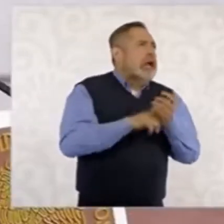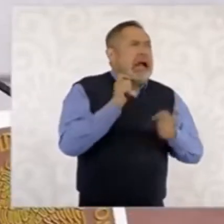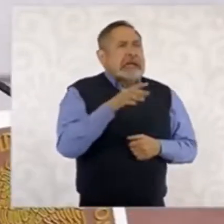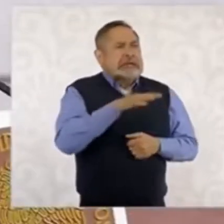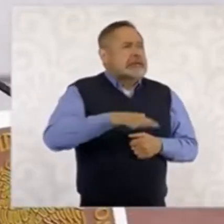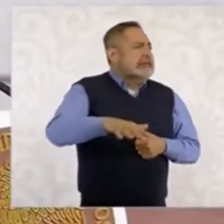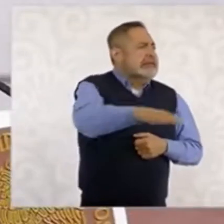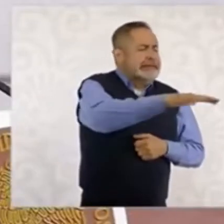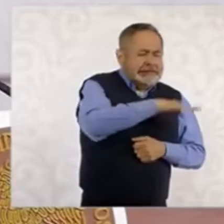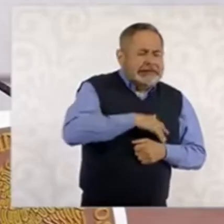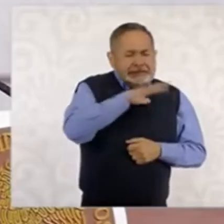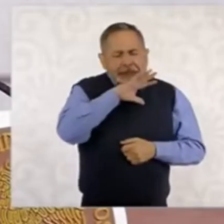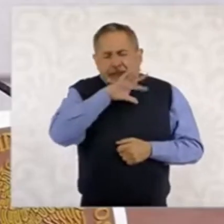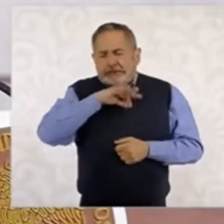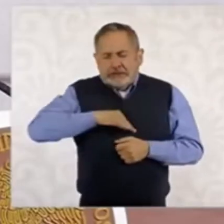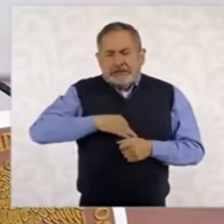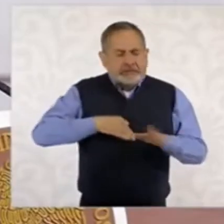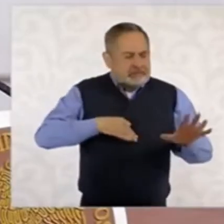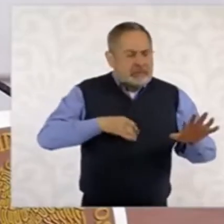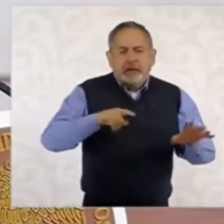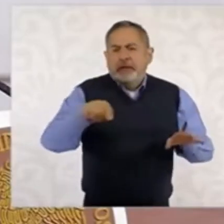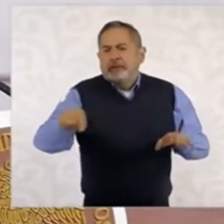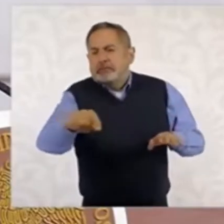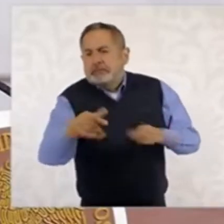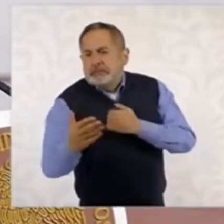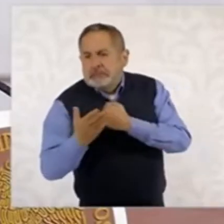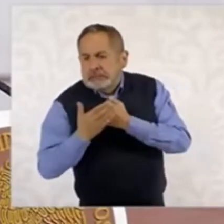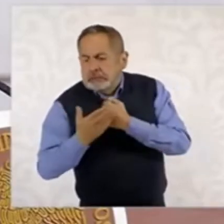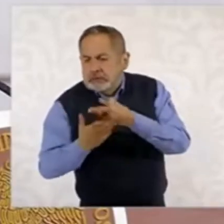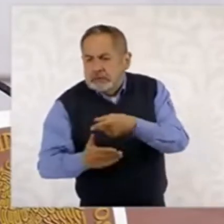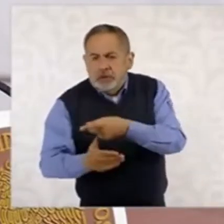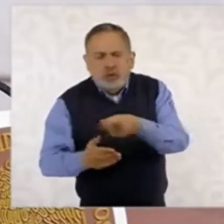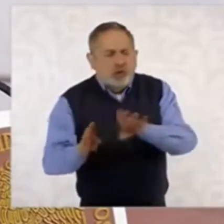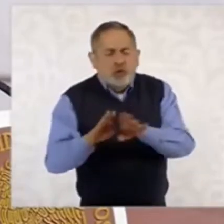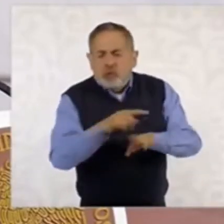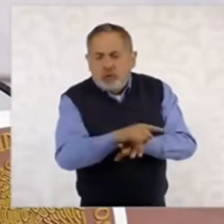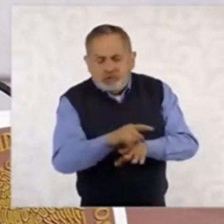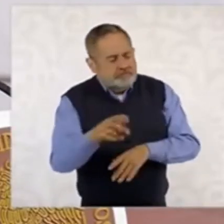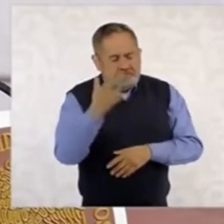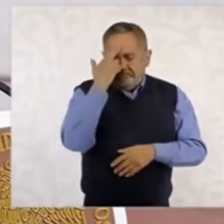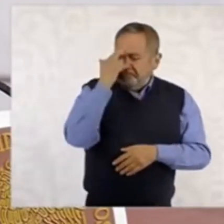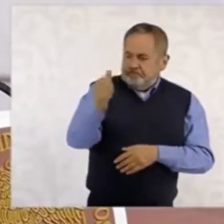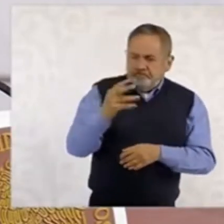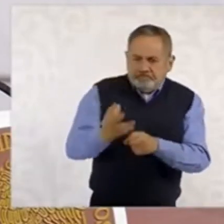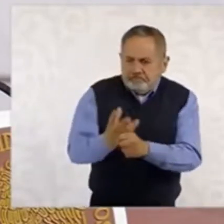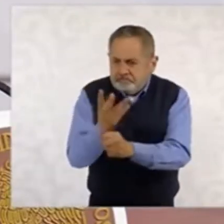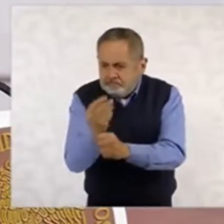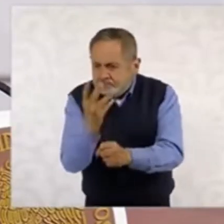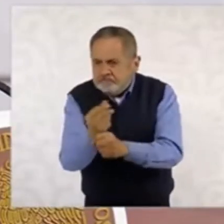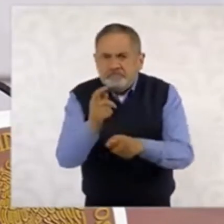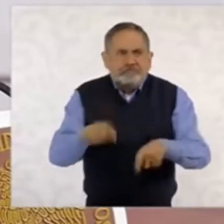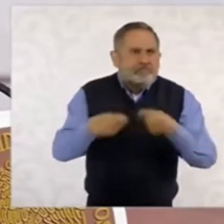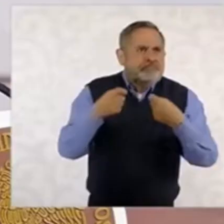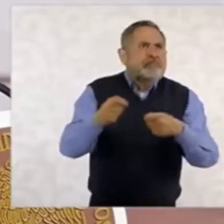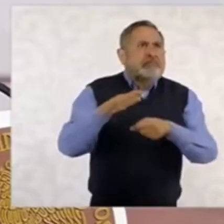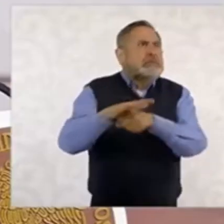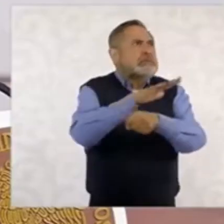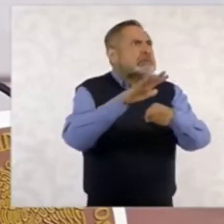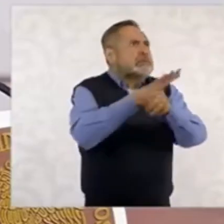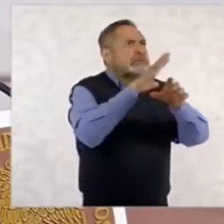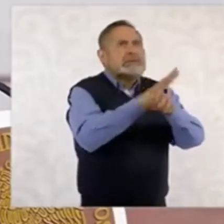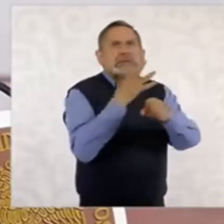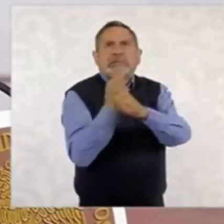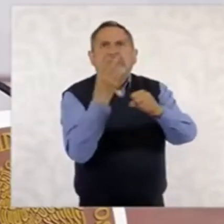la demanda de las comunidades y fortalecer las acciones de restauración, saneamiento del agua y mejora